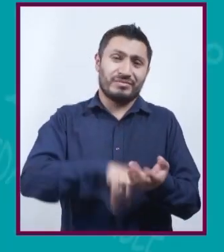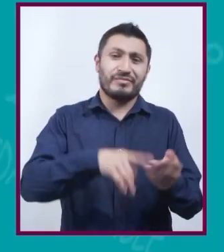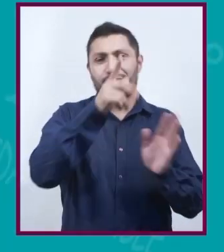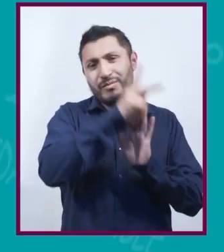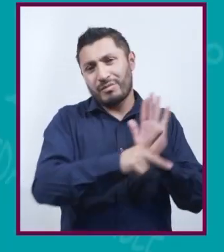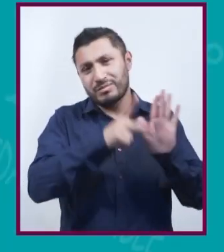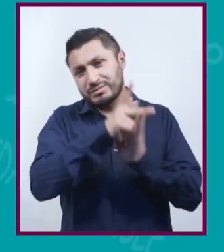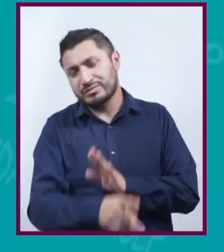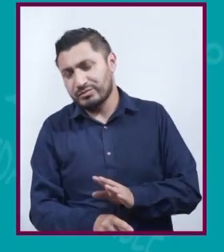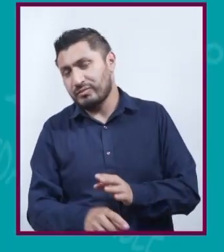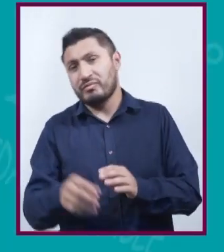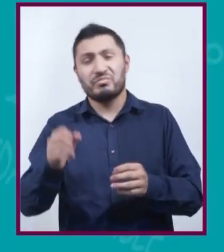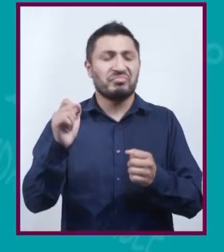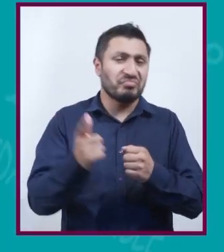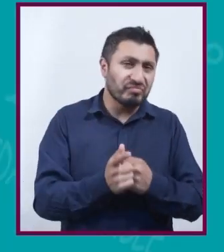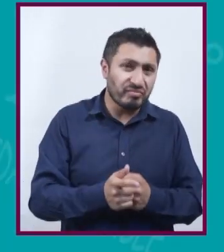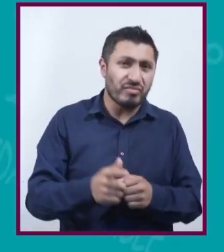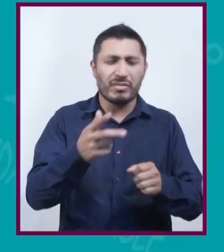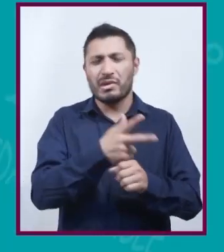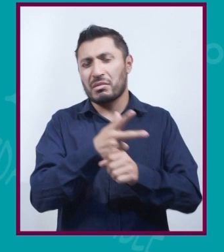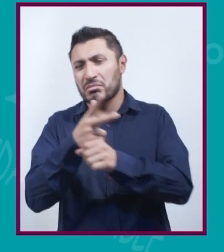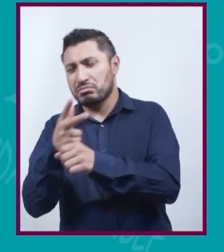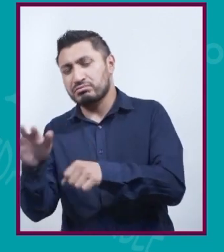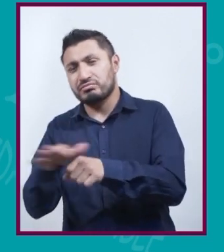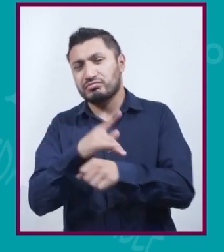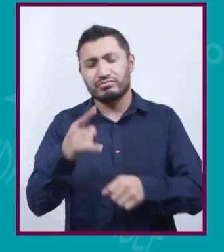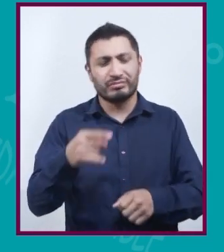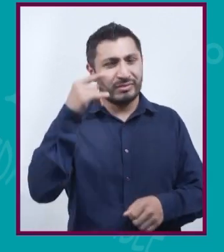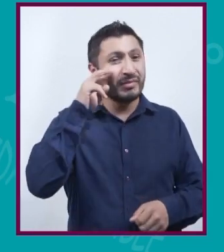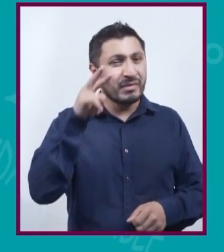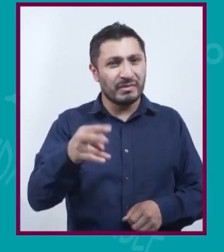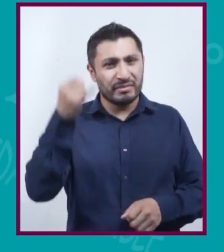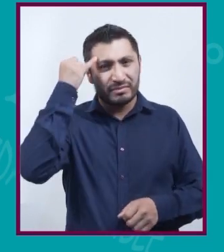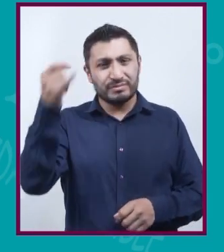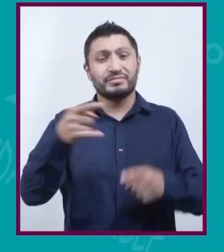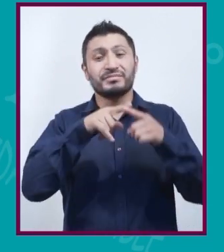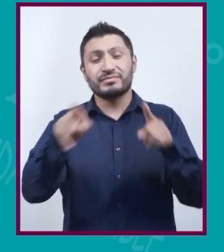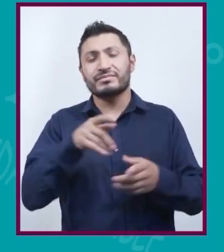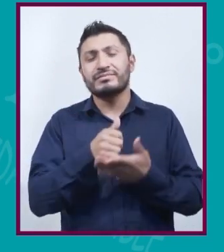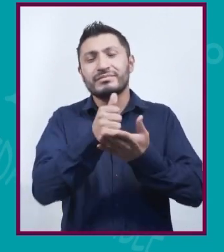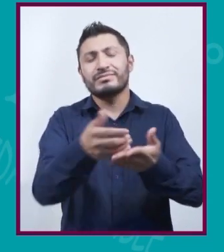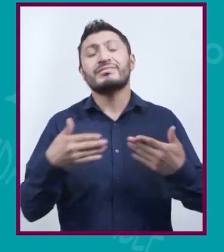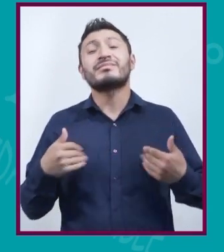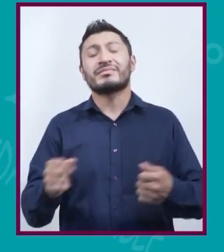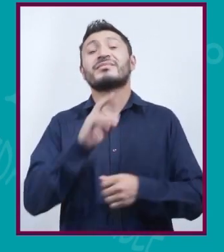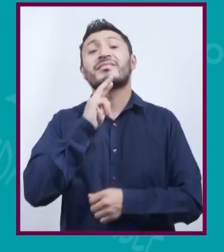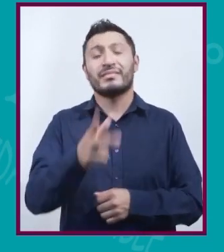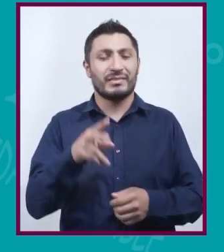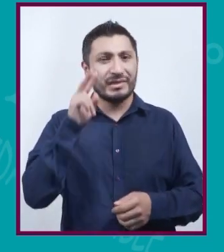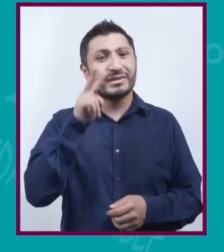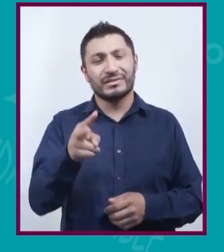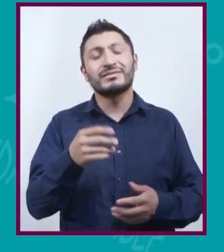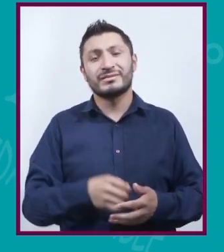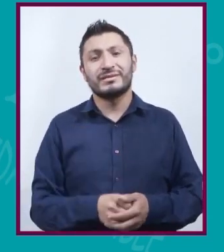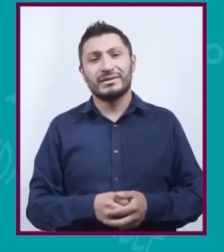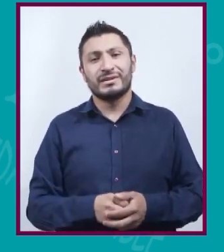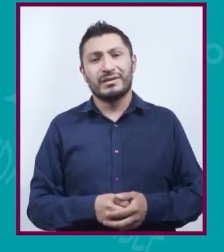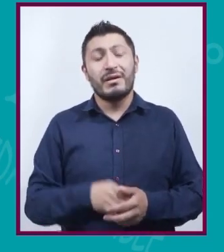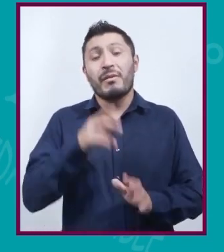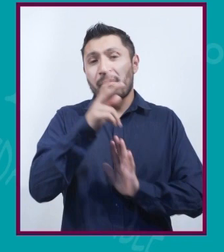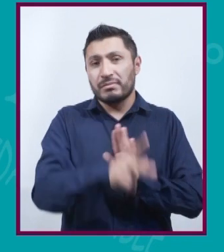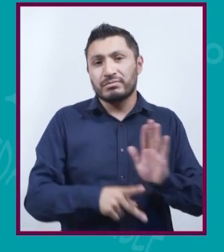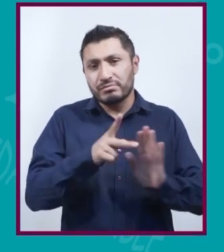verdad, desde series o incluso documentales, porque te dan como otra perspectiva, ¿no? Te ayudan como a comprender